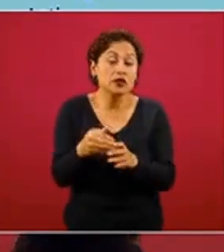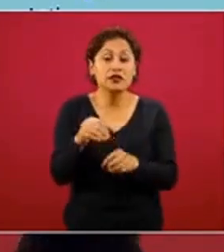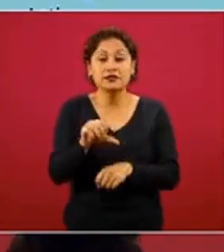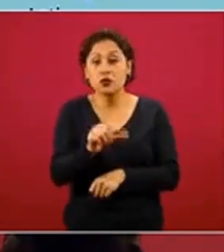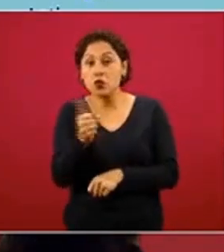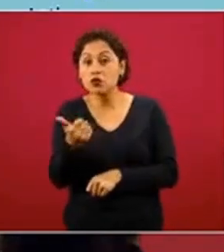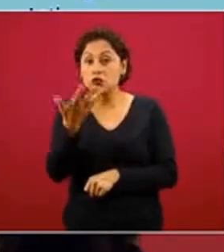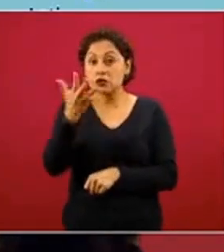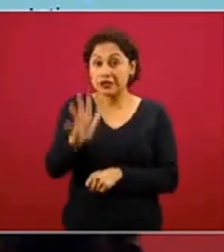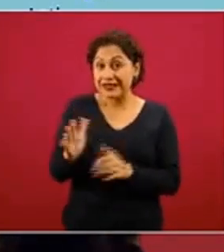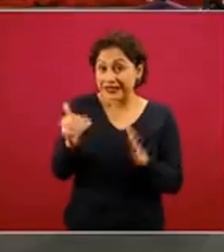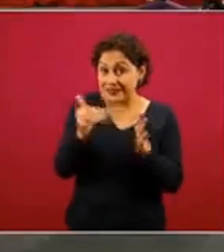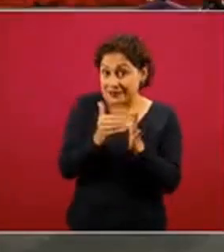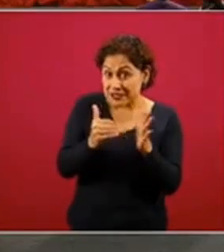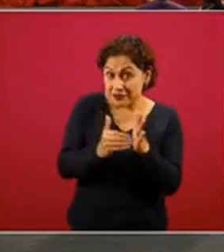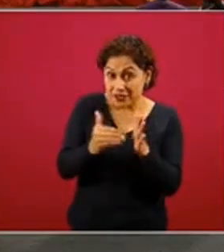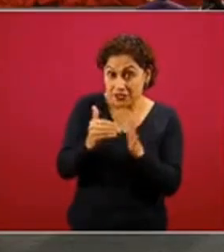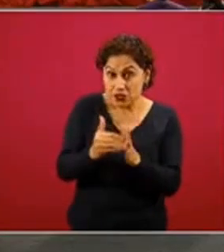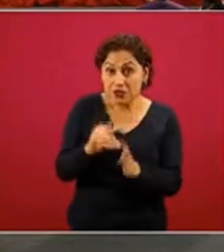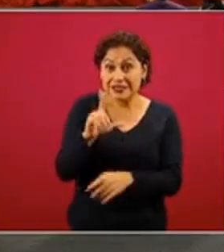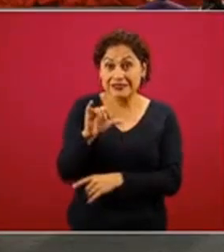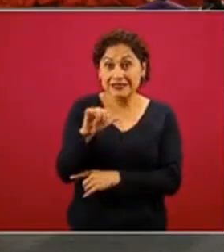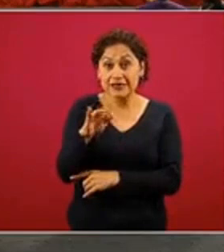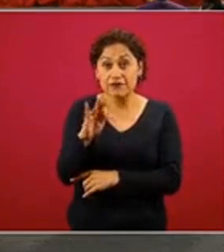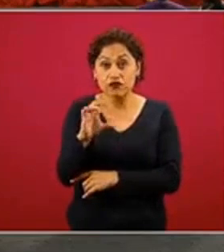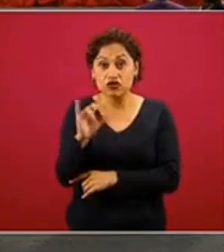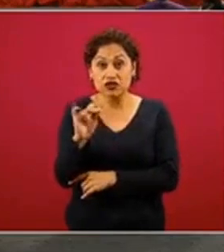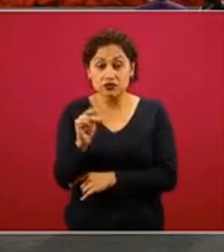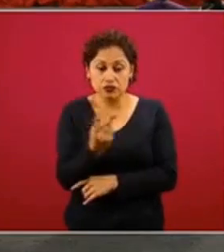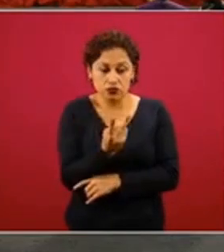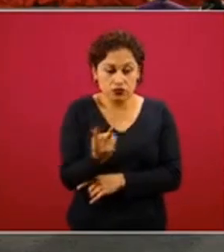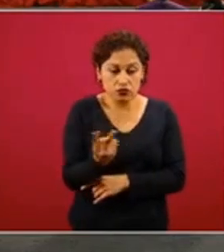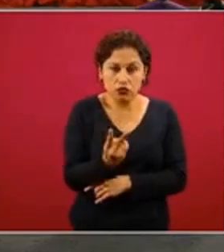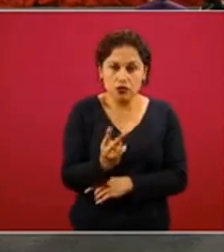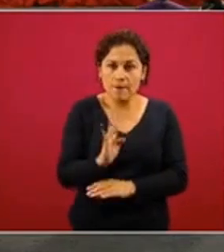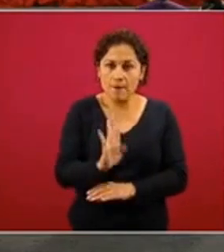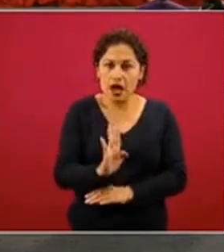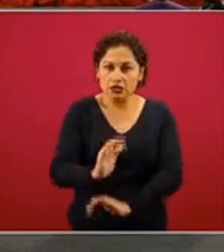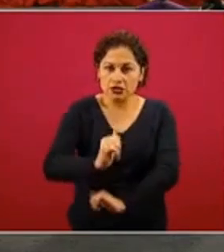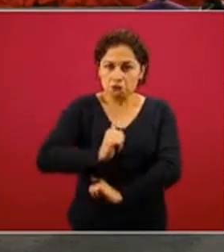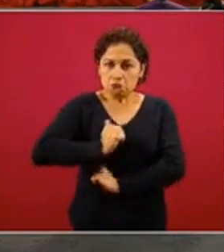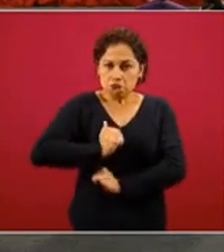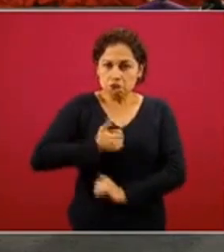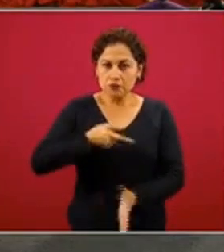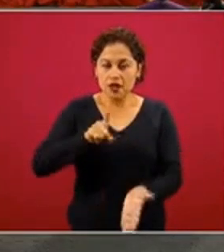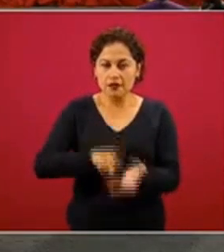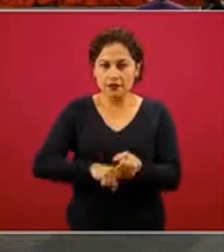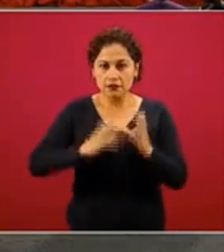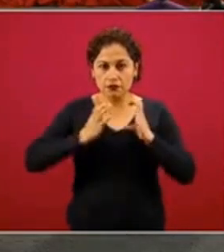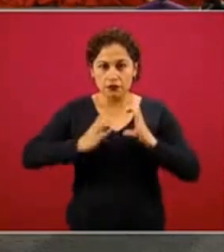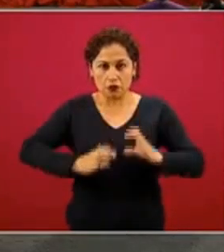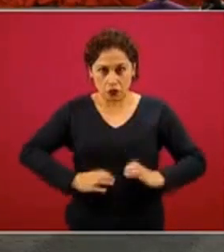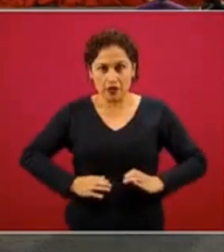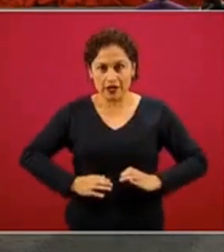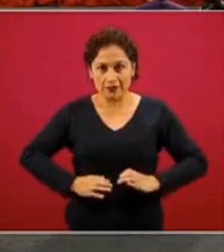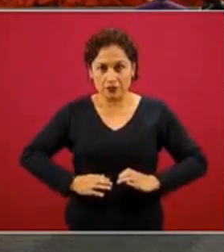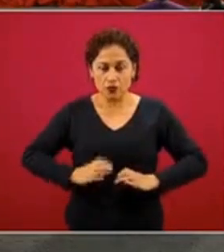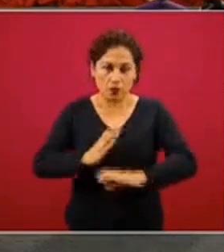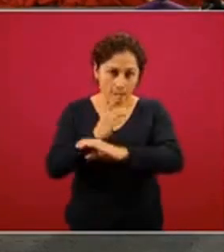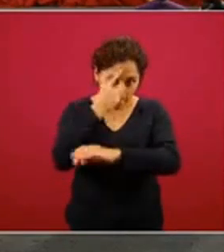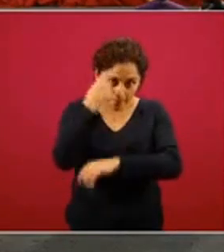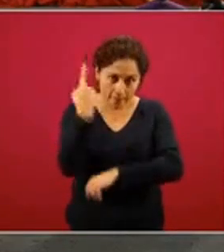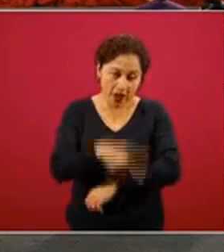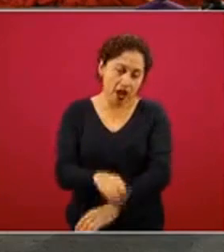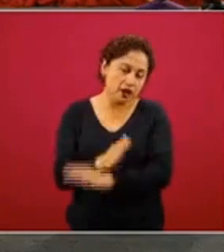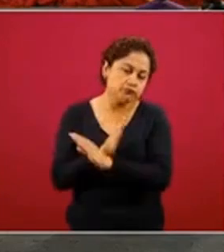de linfocitos T. Toda esa guardia es suficiente para contener la mayor parte de nuestros ataques,